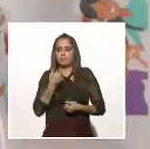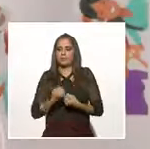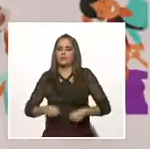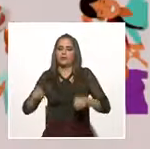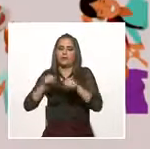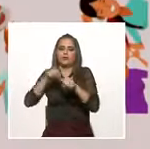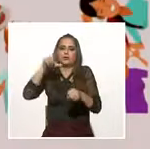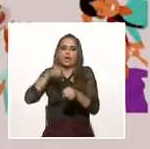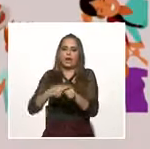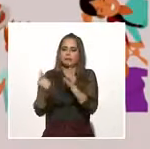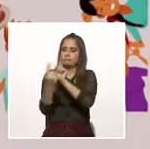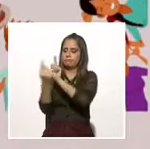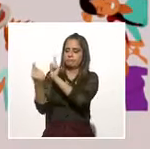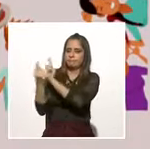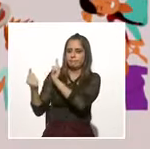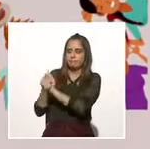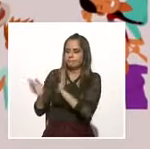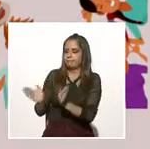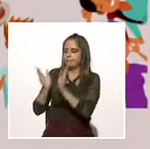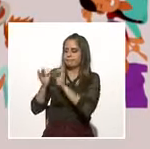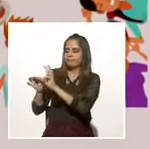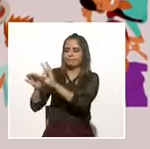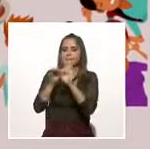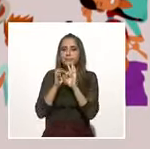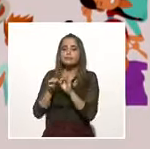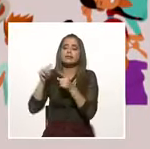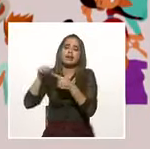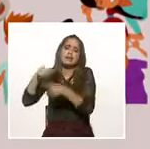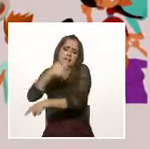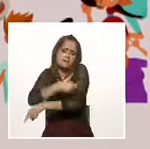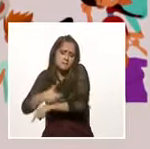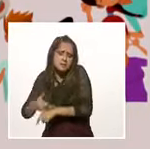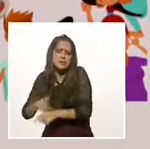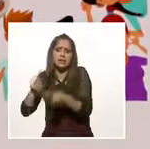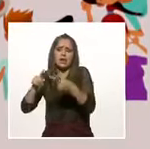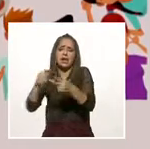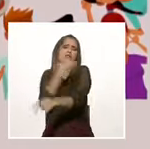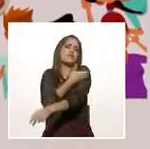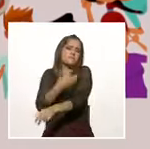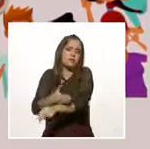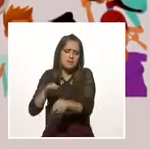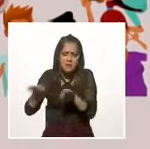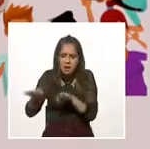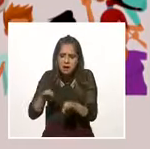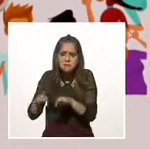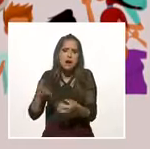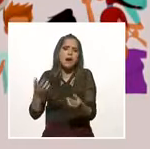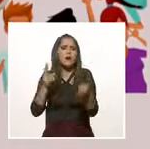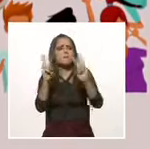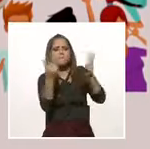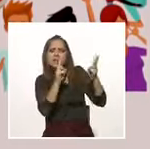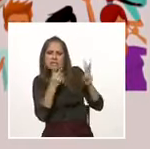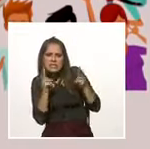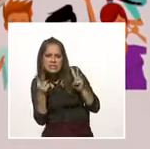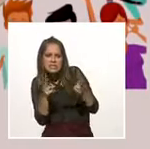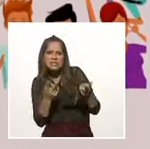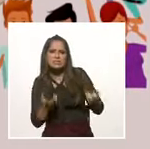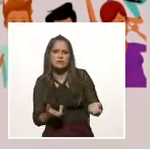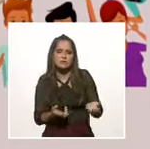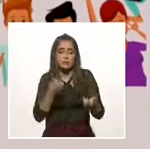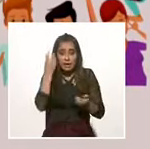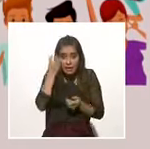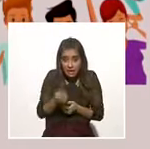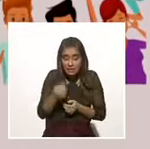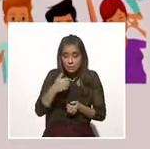Habilidades sociales en lo corto, con nuestros familiares, con nuestros compañeros de trabajo, con nuestros vecinos. El desarrollar